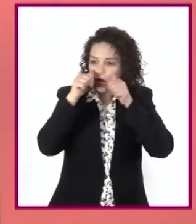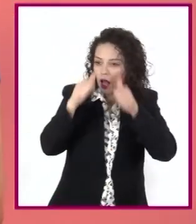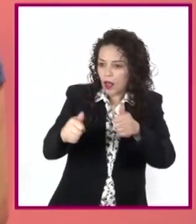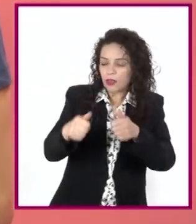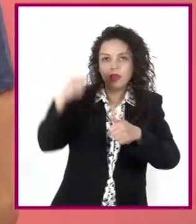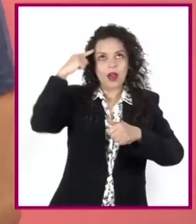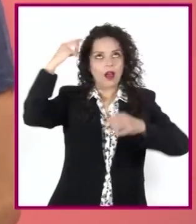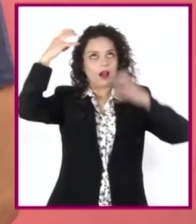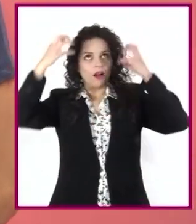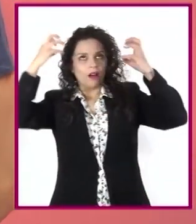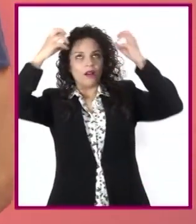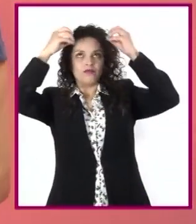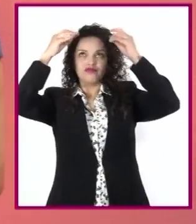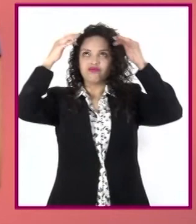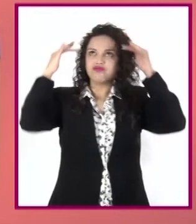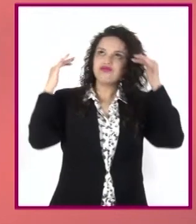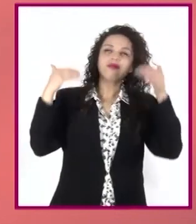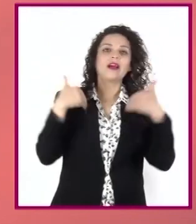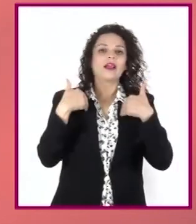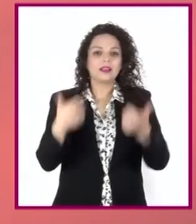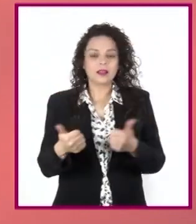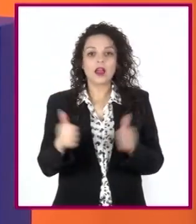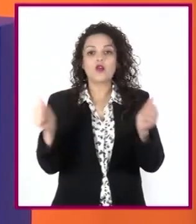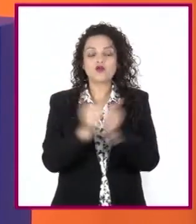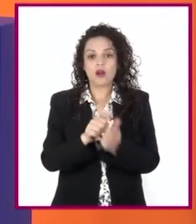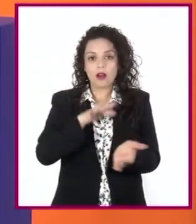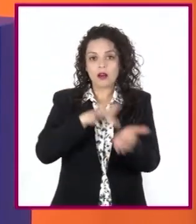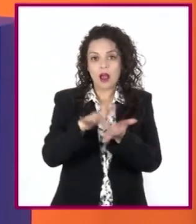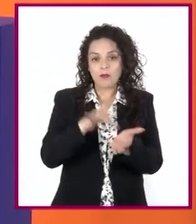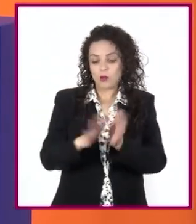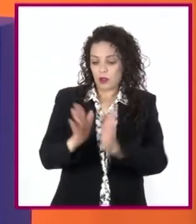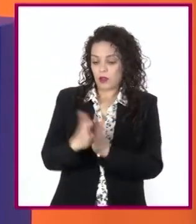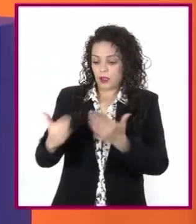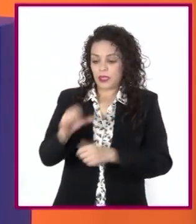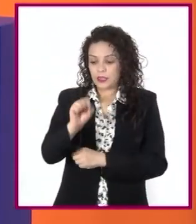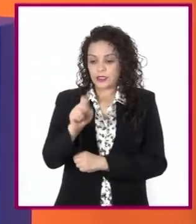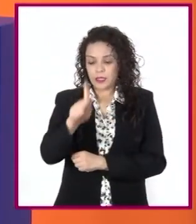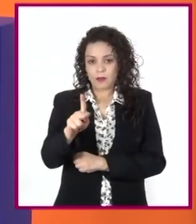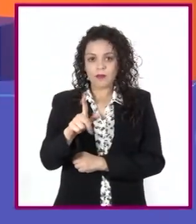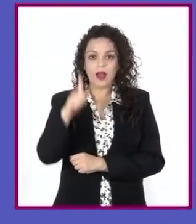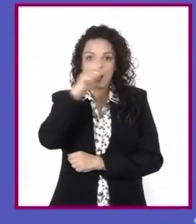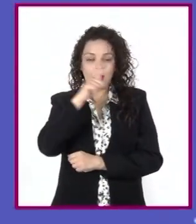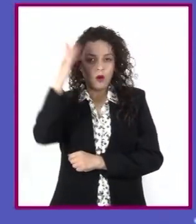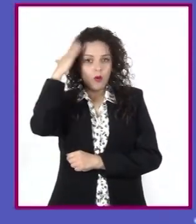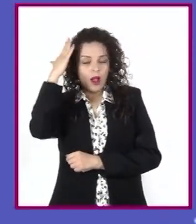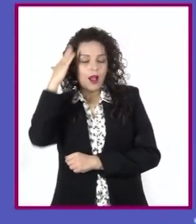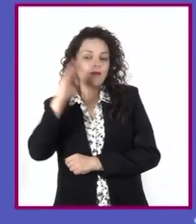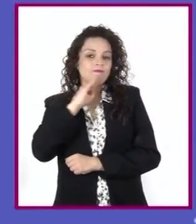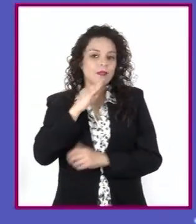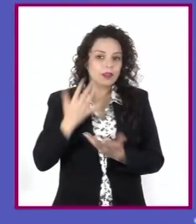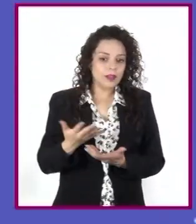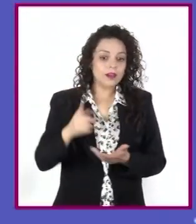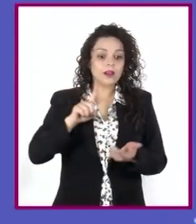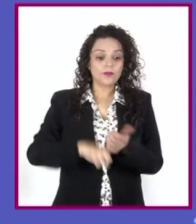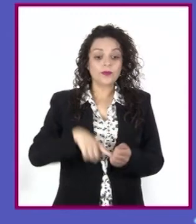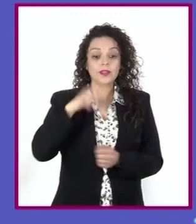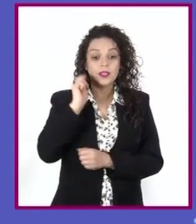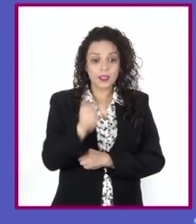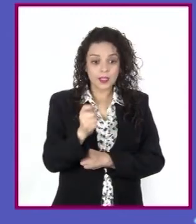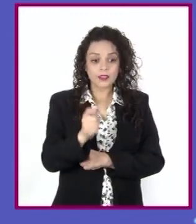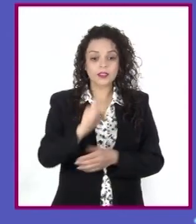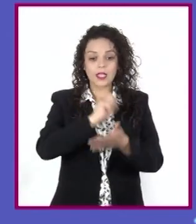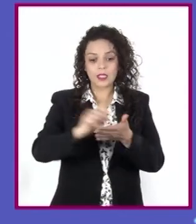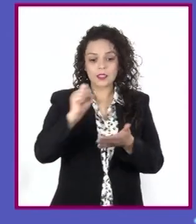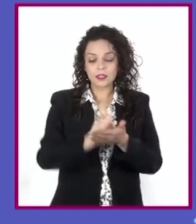Les recomiendo que se apoyen en su libro de texto de lengua materna, ubicando en el índice El aprendizaje esperado, escribe